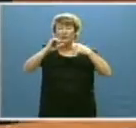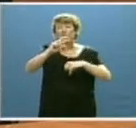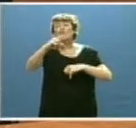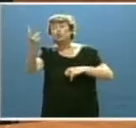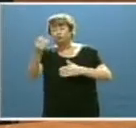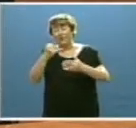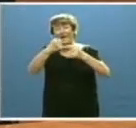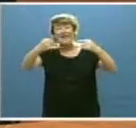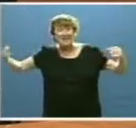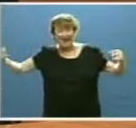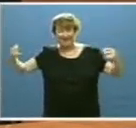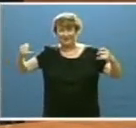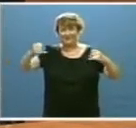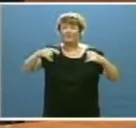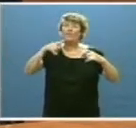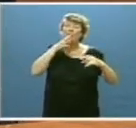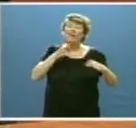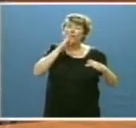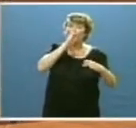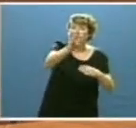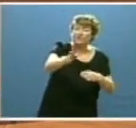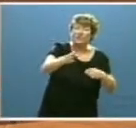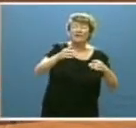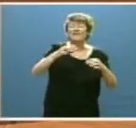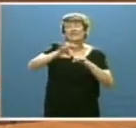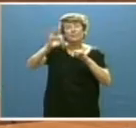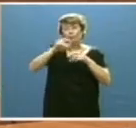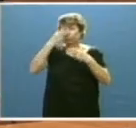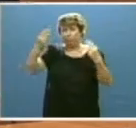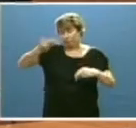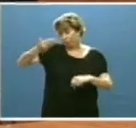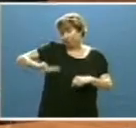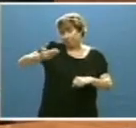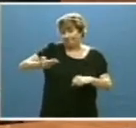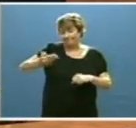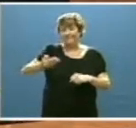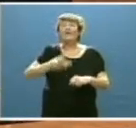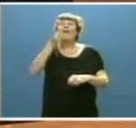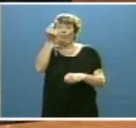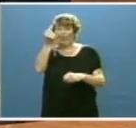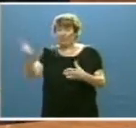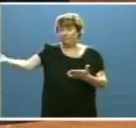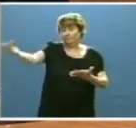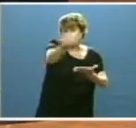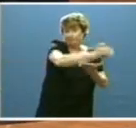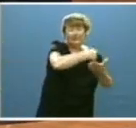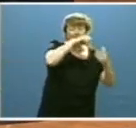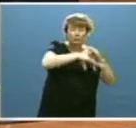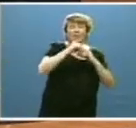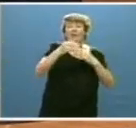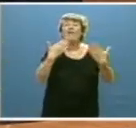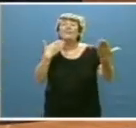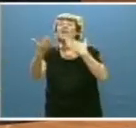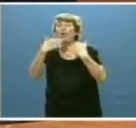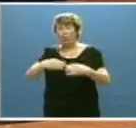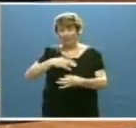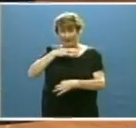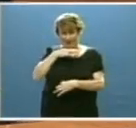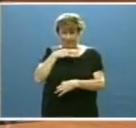líneas de acción van a dirigirse al conjunto de los servicios públicos fundamentales inversión y diálogo civil